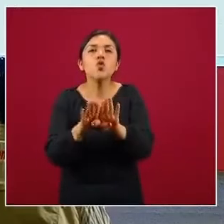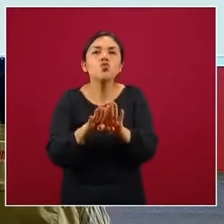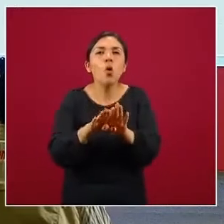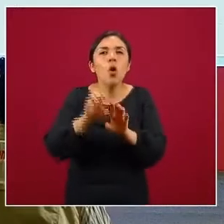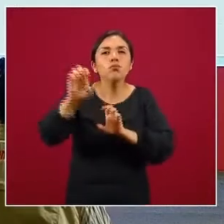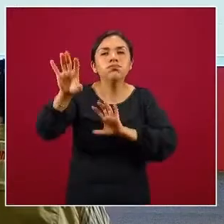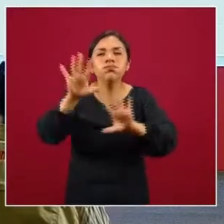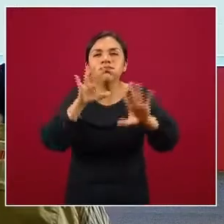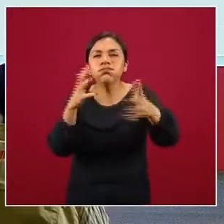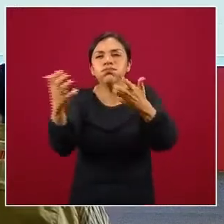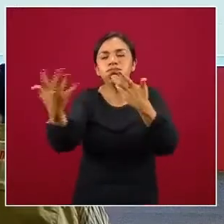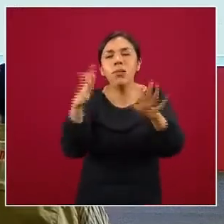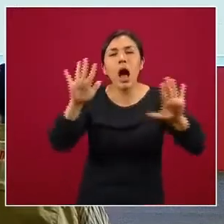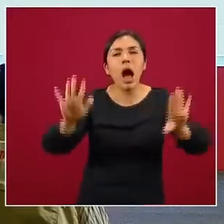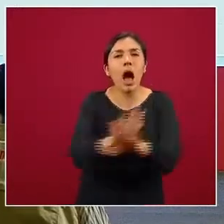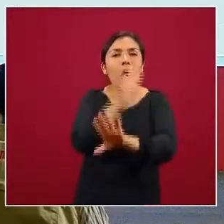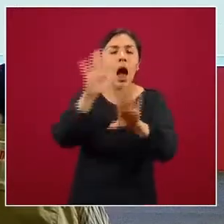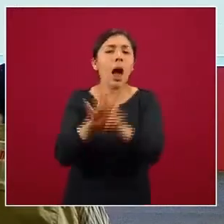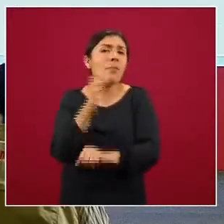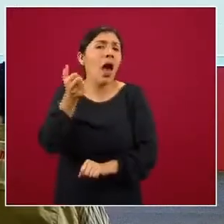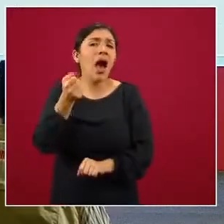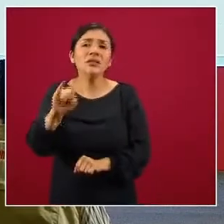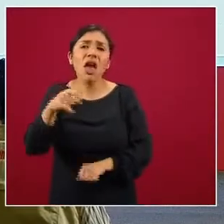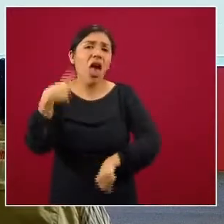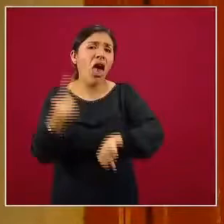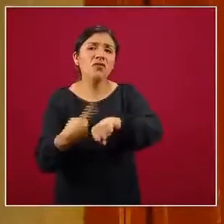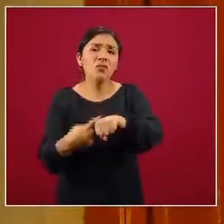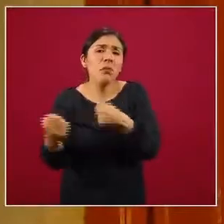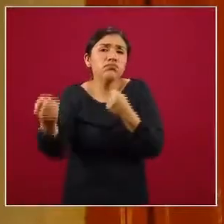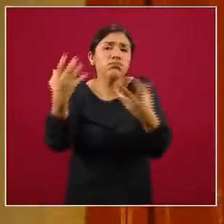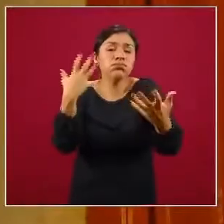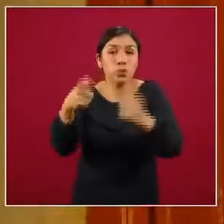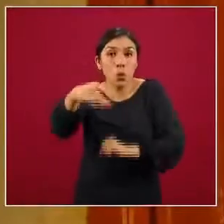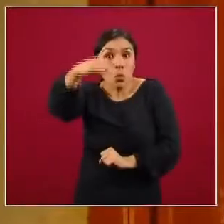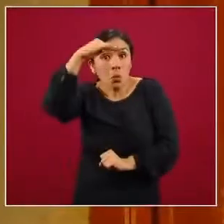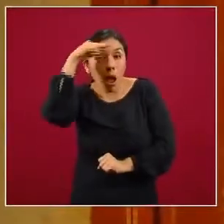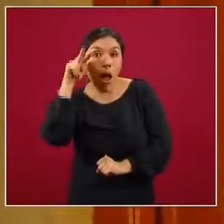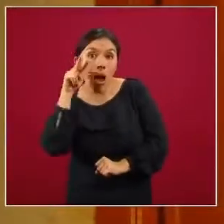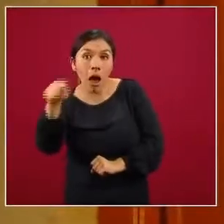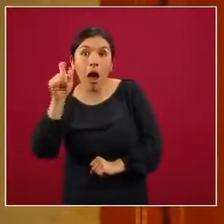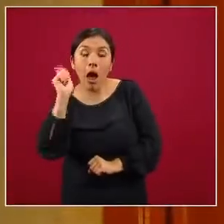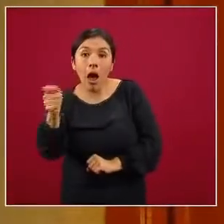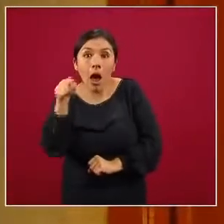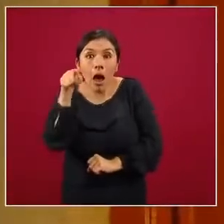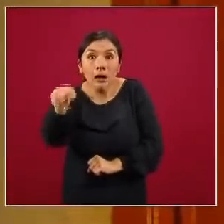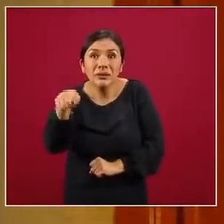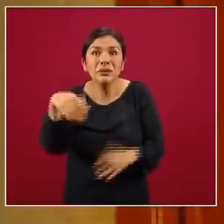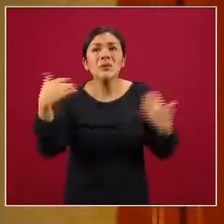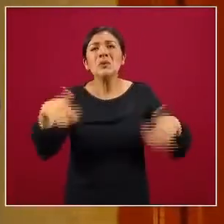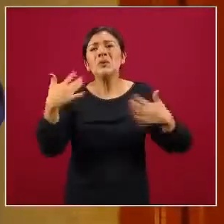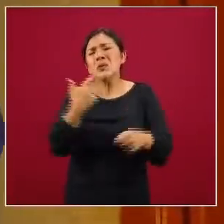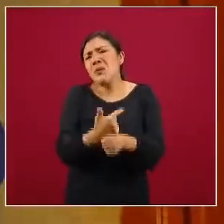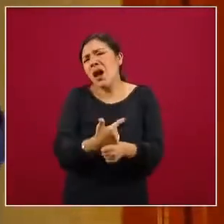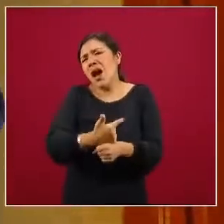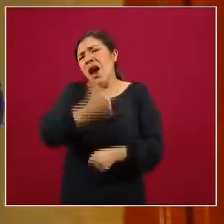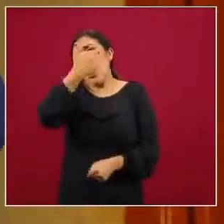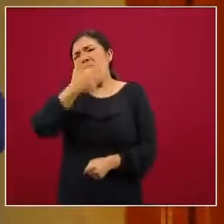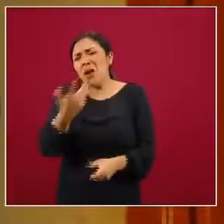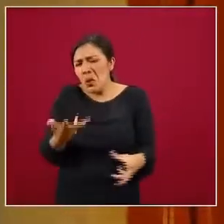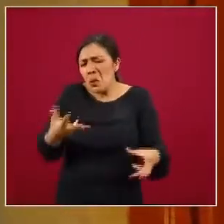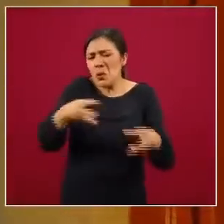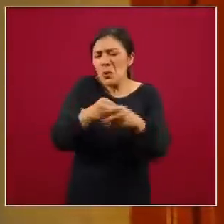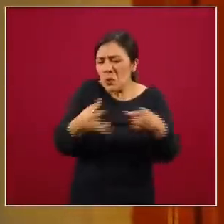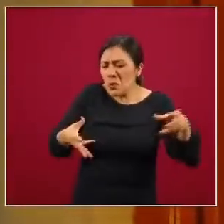este movimiento, este cambio continuo de la epidemia. Y no verlo también como un asunto que fatalmente va